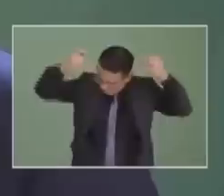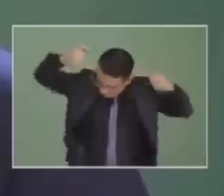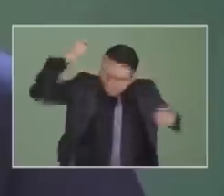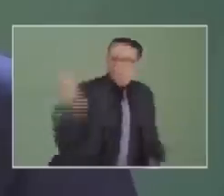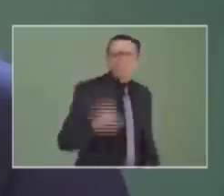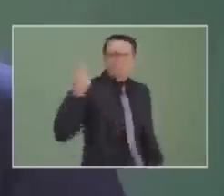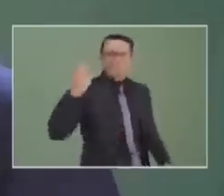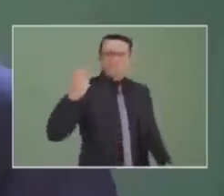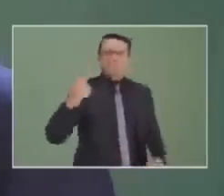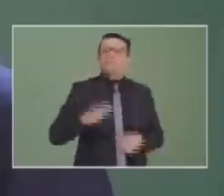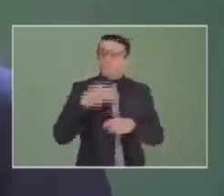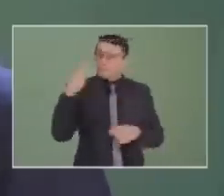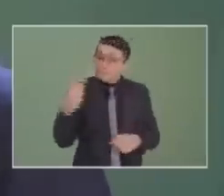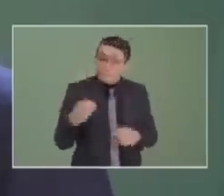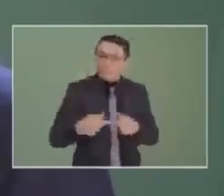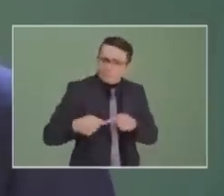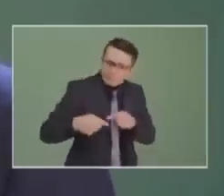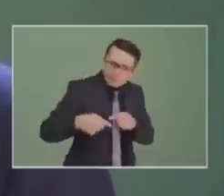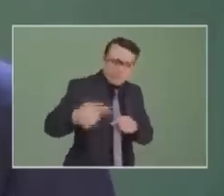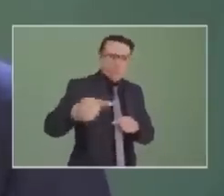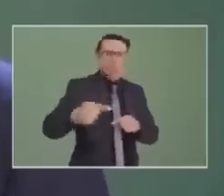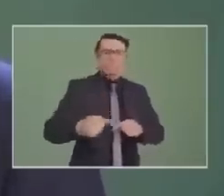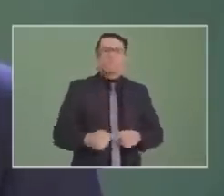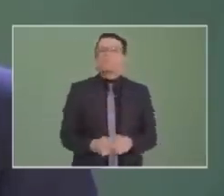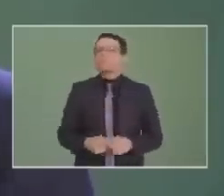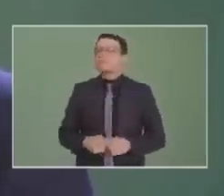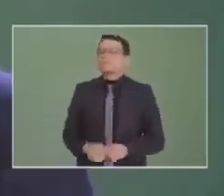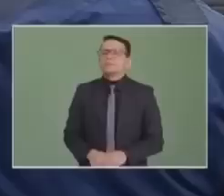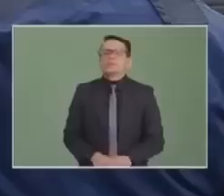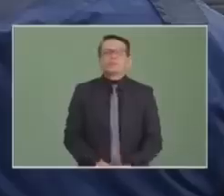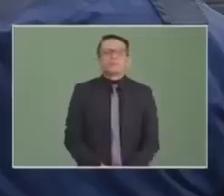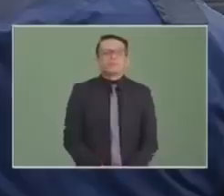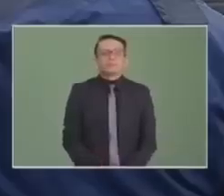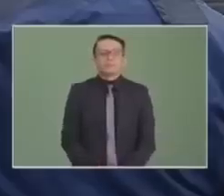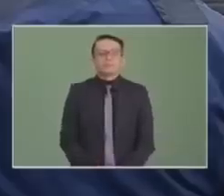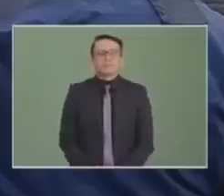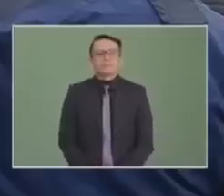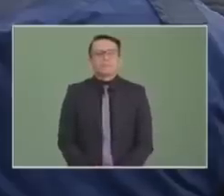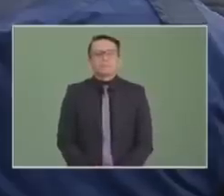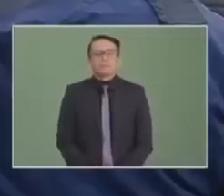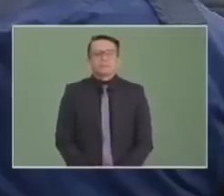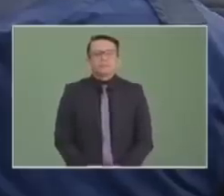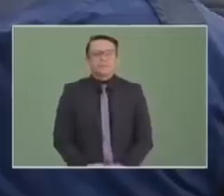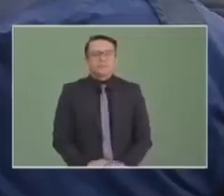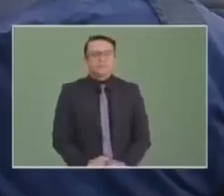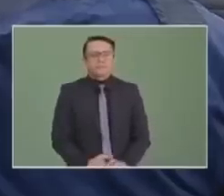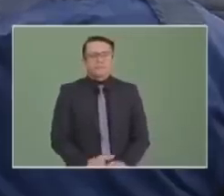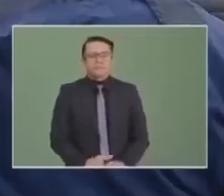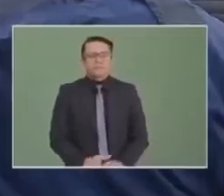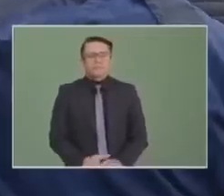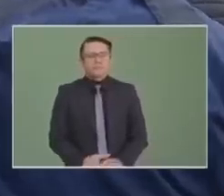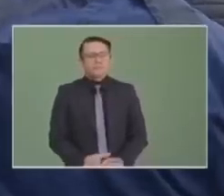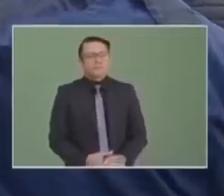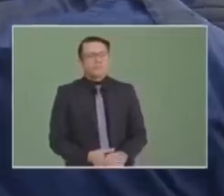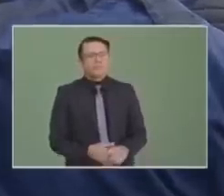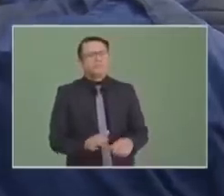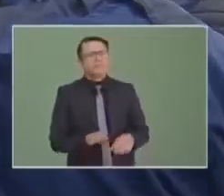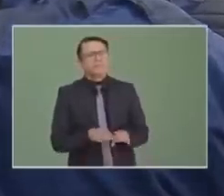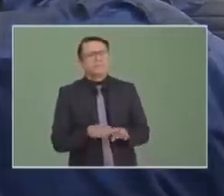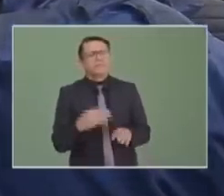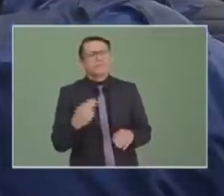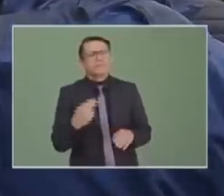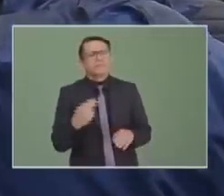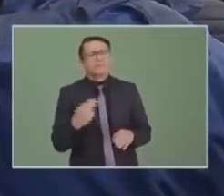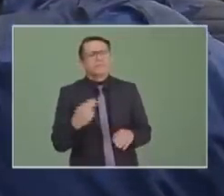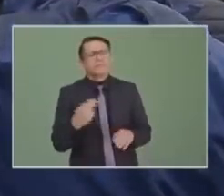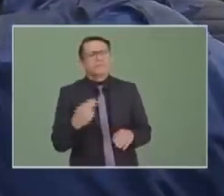corrupción y se va a acabar con la impunidad. Solo ponerle el nombre de la Guardia Nacional son los cascos azules. Bueno, ahí Podría está ser el presidente que el